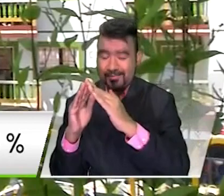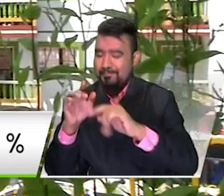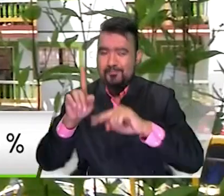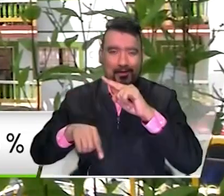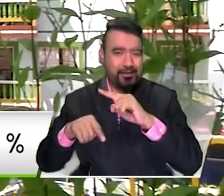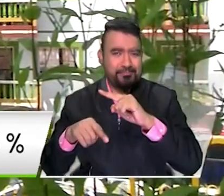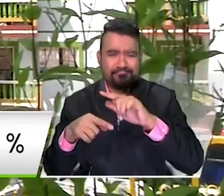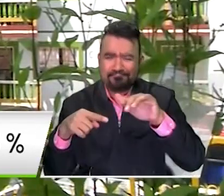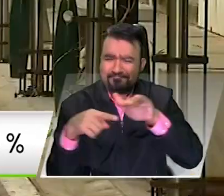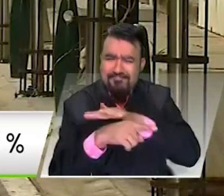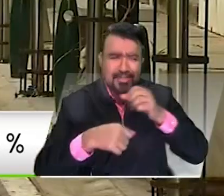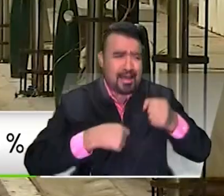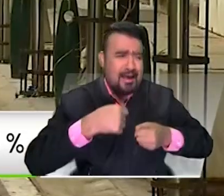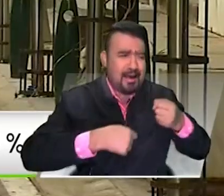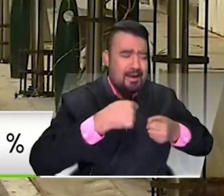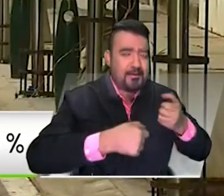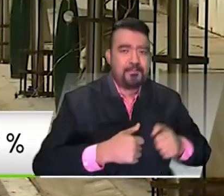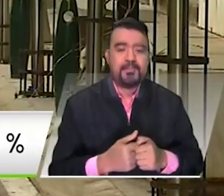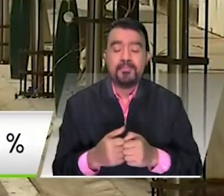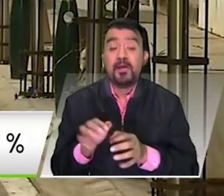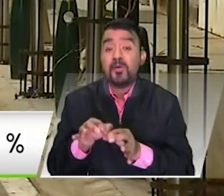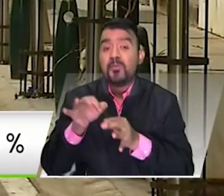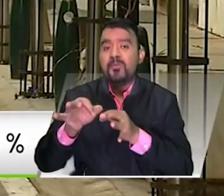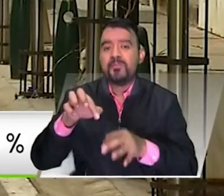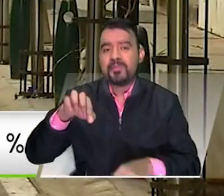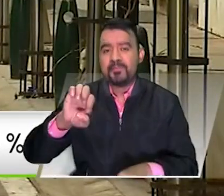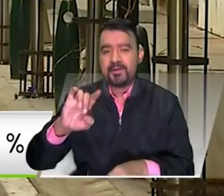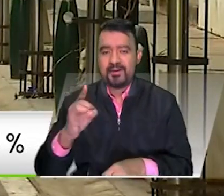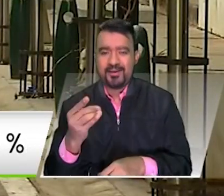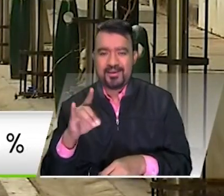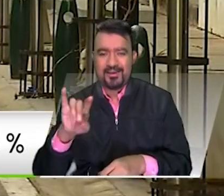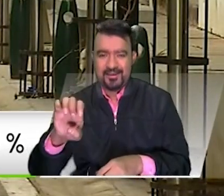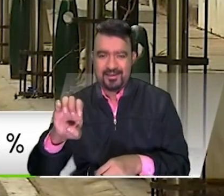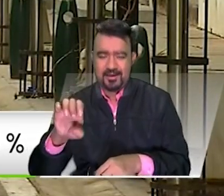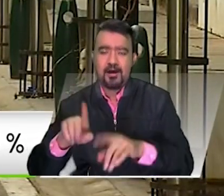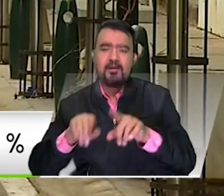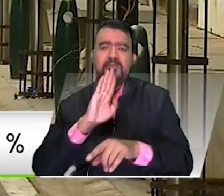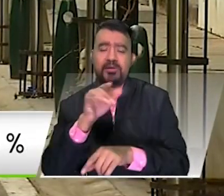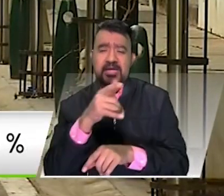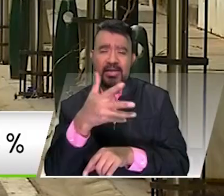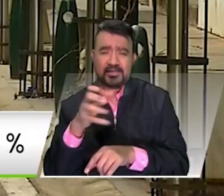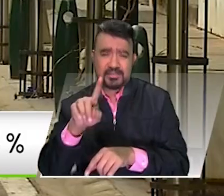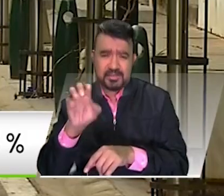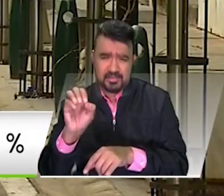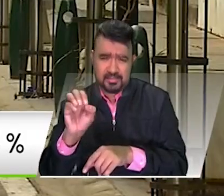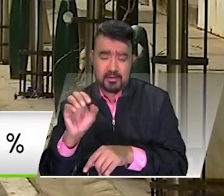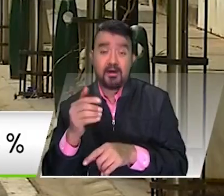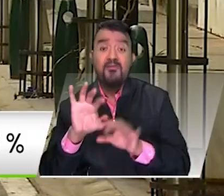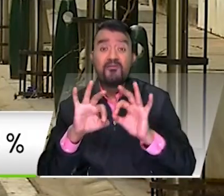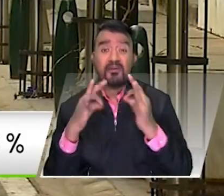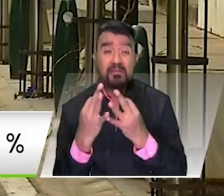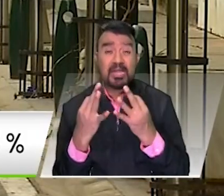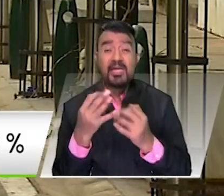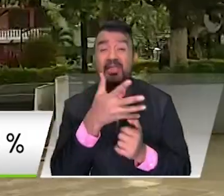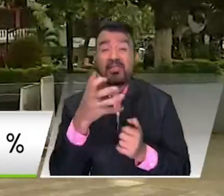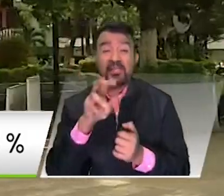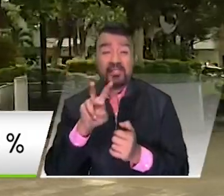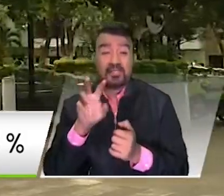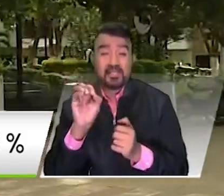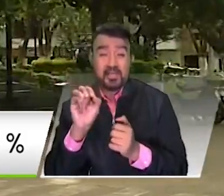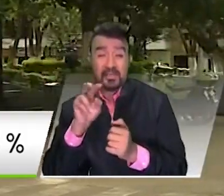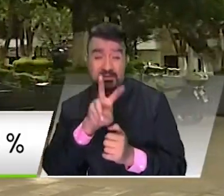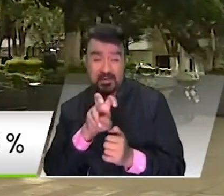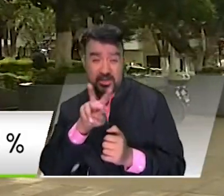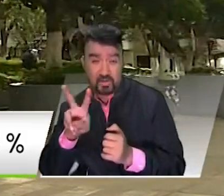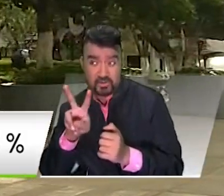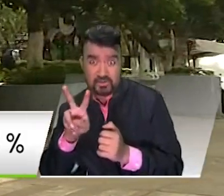en el occidente en peque 570 personas integrantes de 172 familias salieron a la fuerza